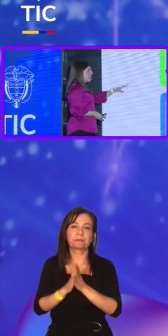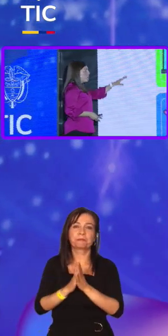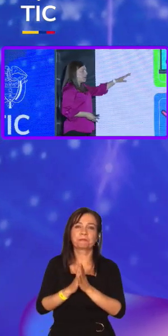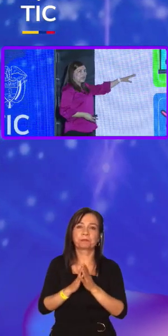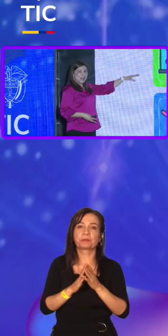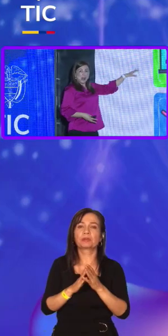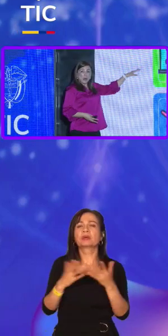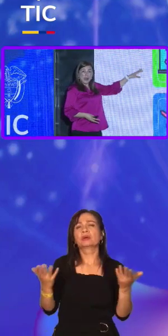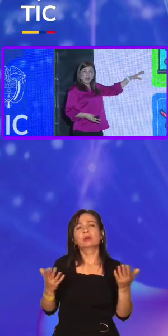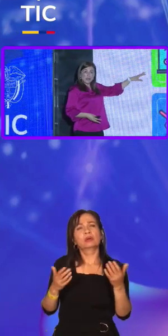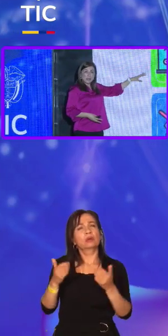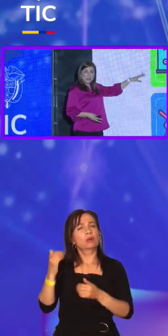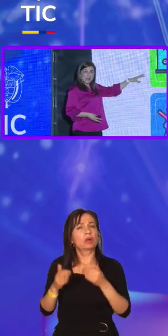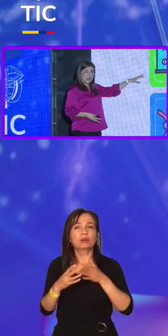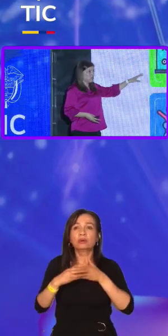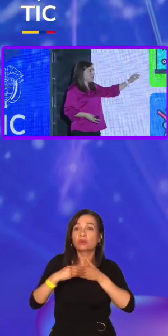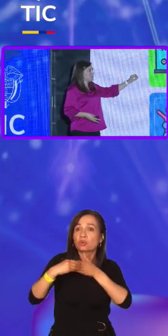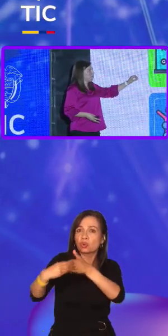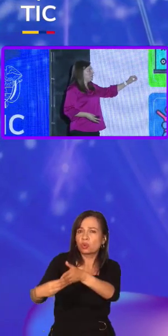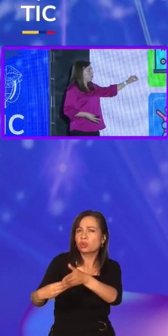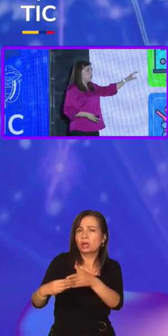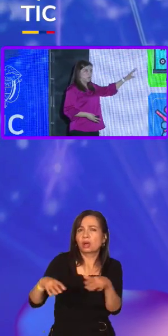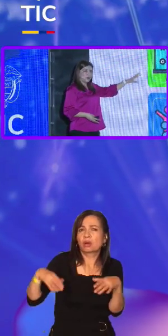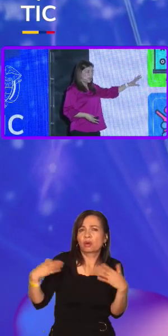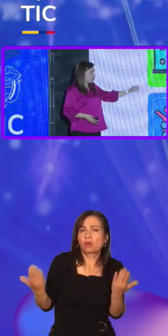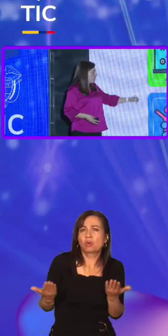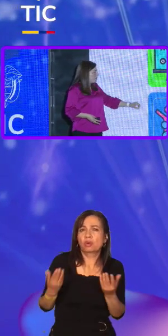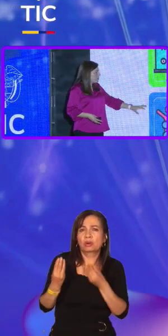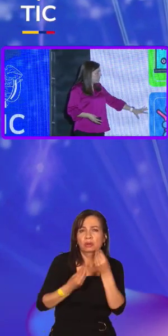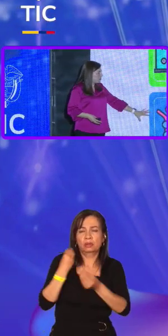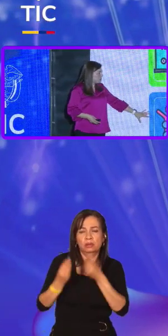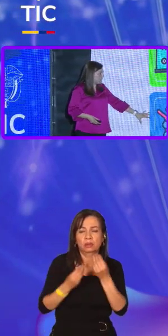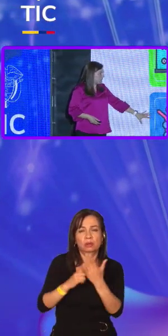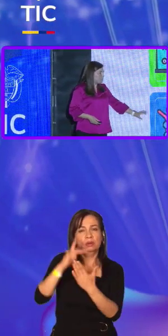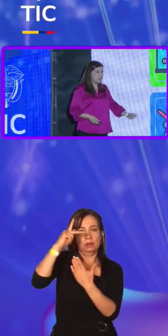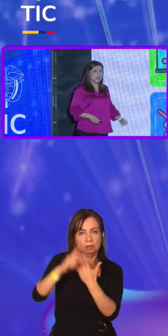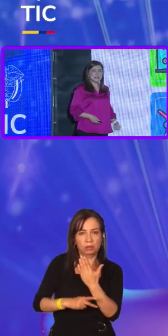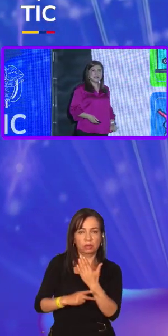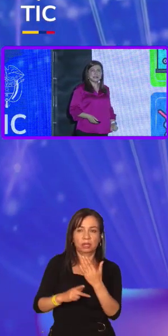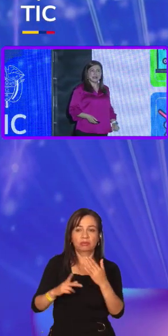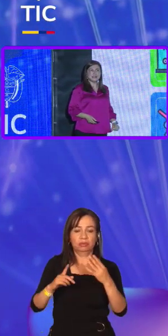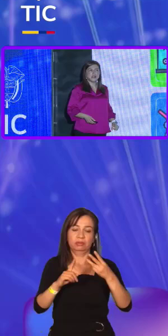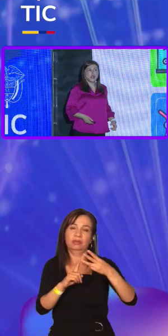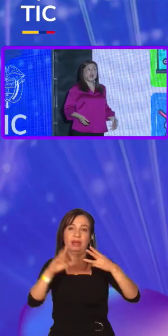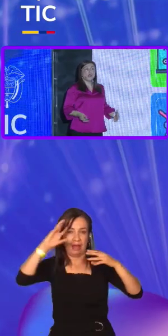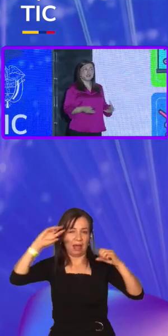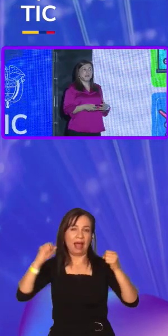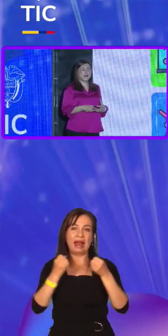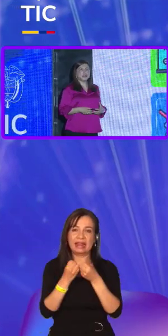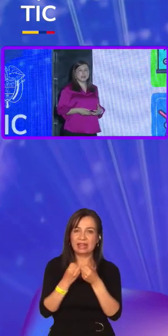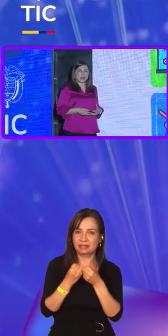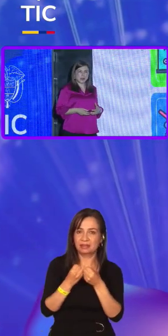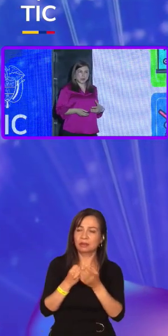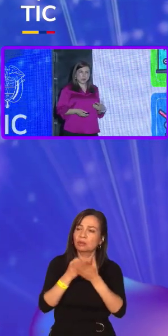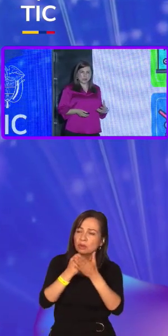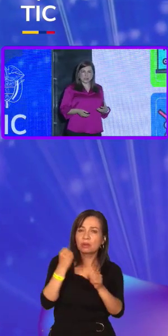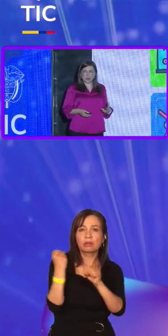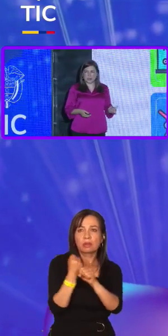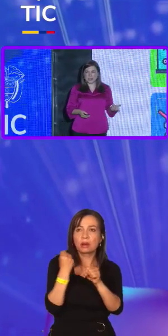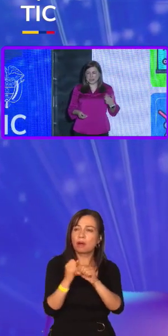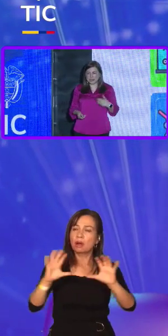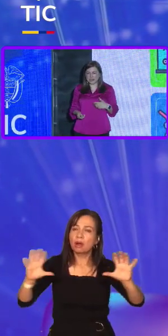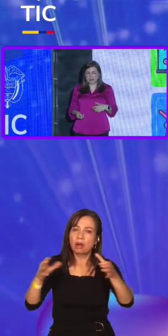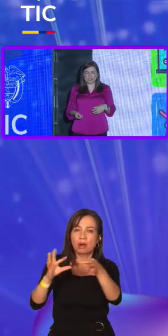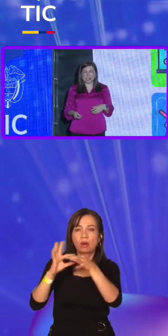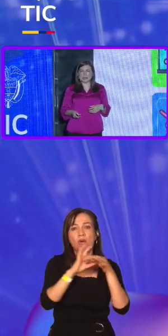y cuál sería la hoja de ruta para esto con un portafolio de proyectos. Y las alianzas es cómo trabajamos de